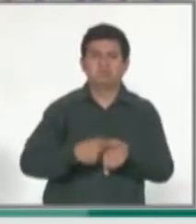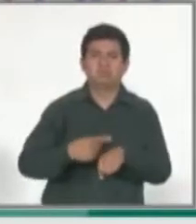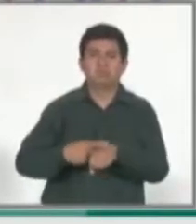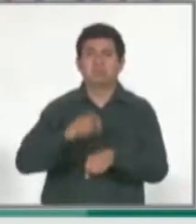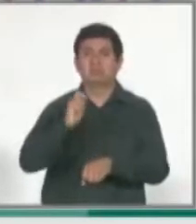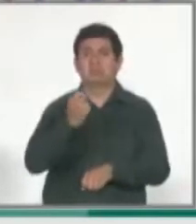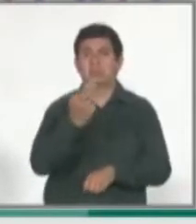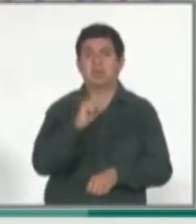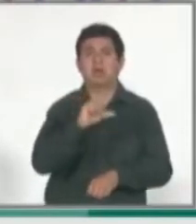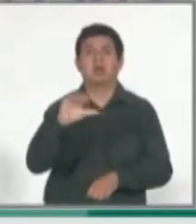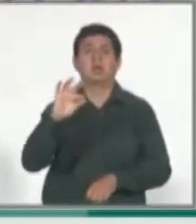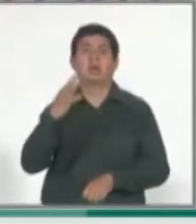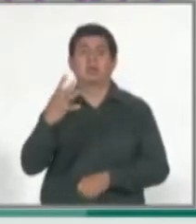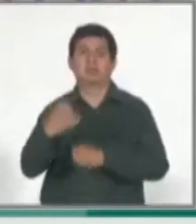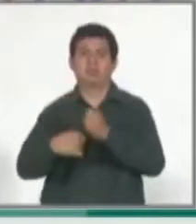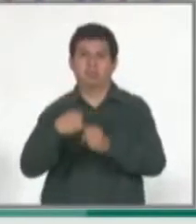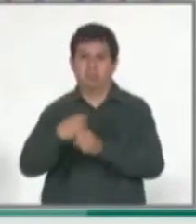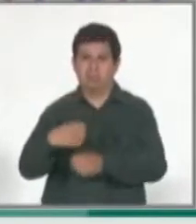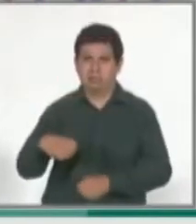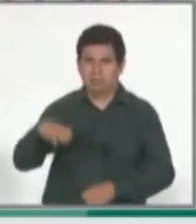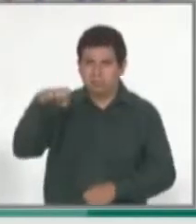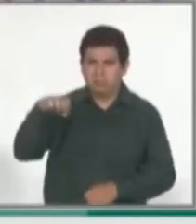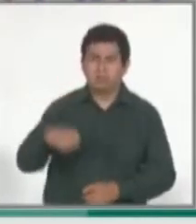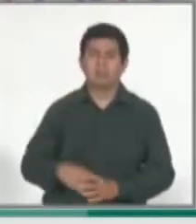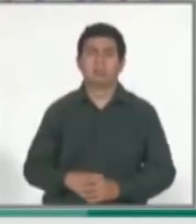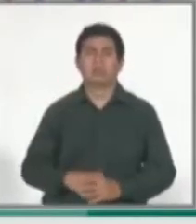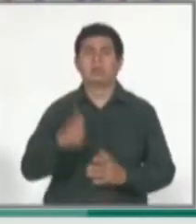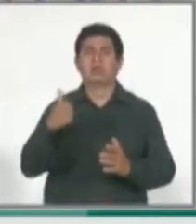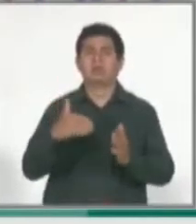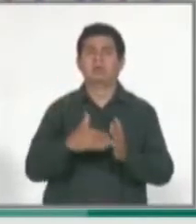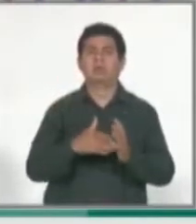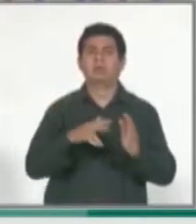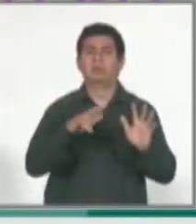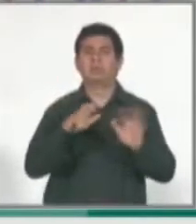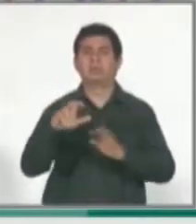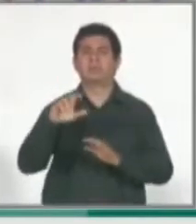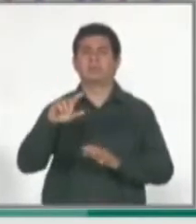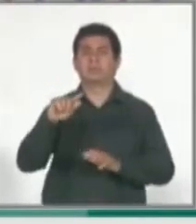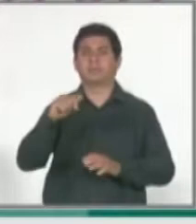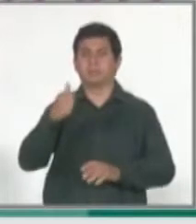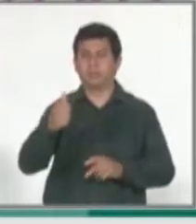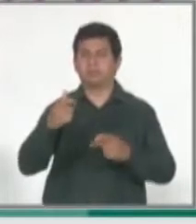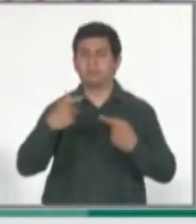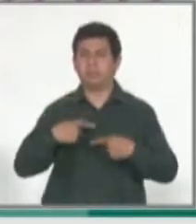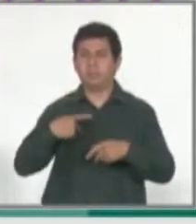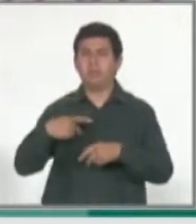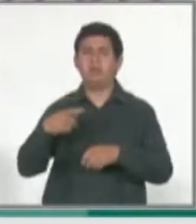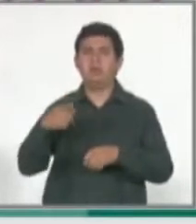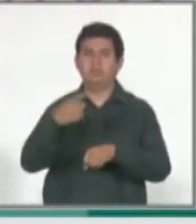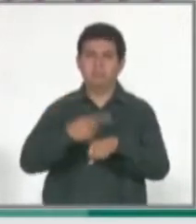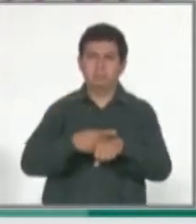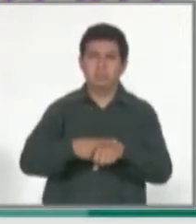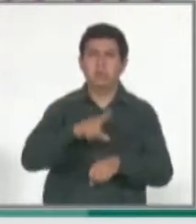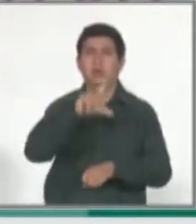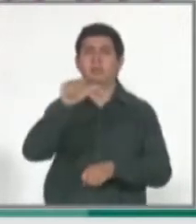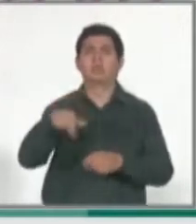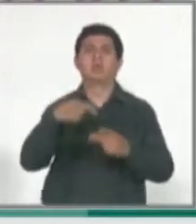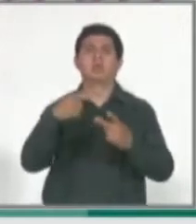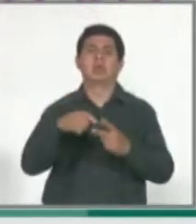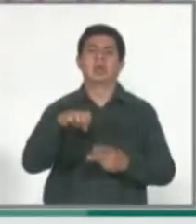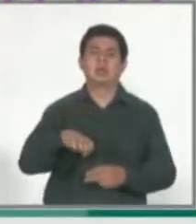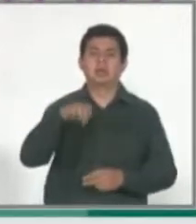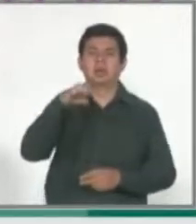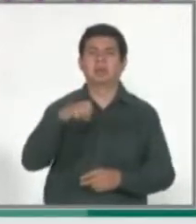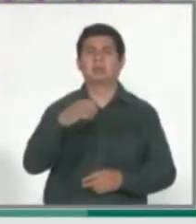sostuvo que se han notificado 22 mil 573 casos de los cuales 6 mil 679 se han sido negativos